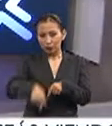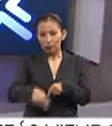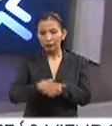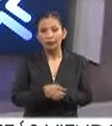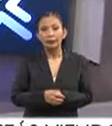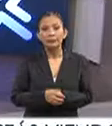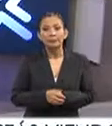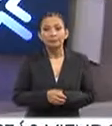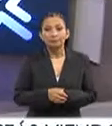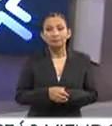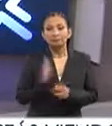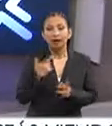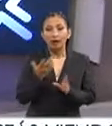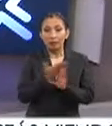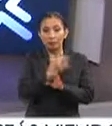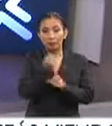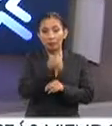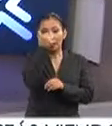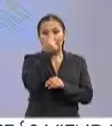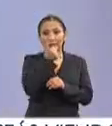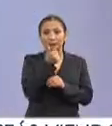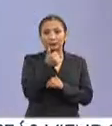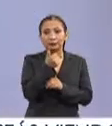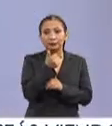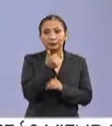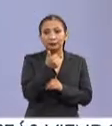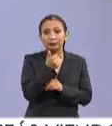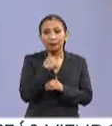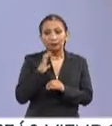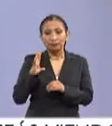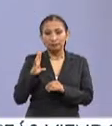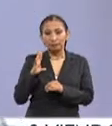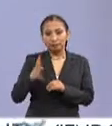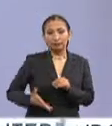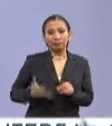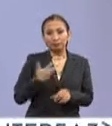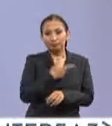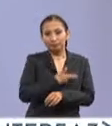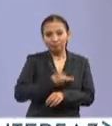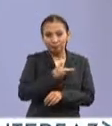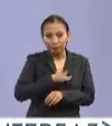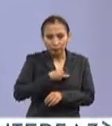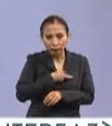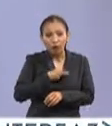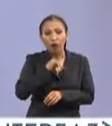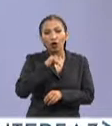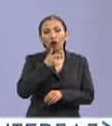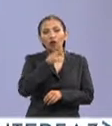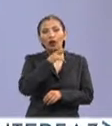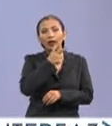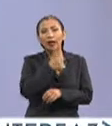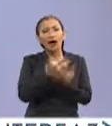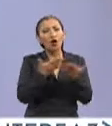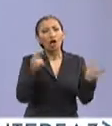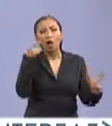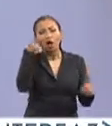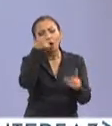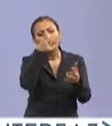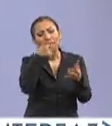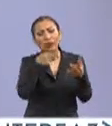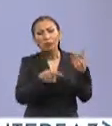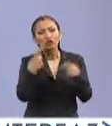nosotros. Partir la primera vez, lo cual pues nos honra y nos da mucho gusto. Jorge Armando, pues de entrada los